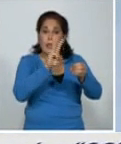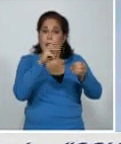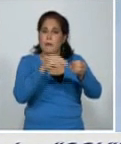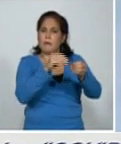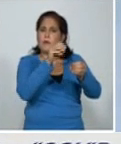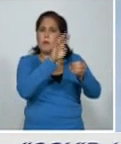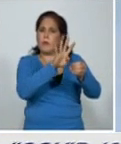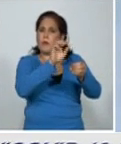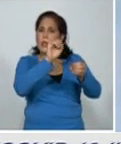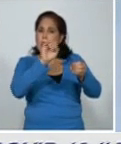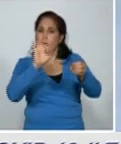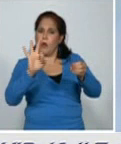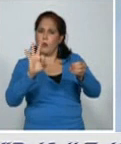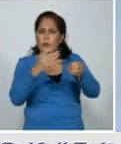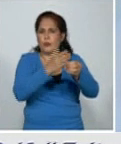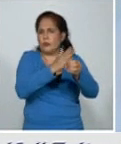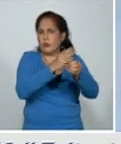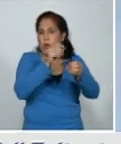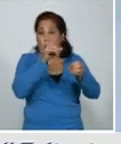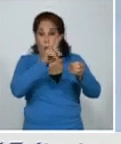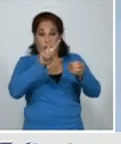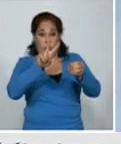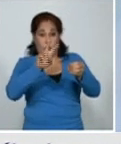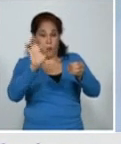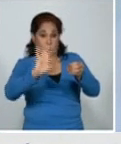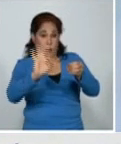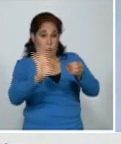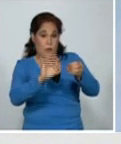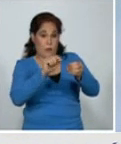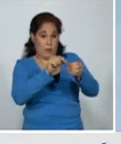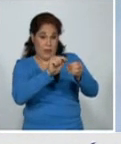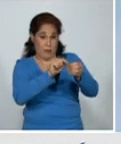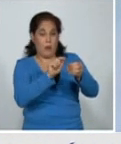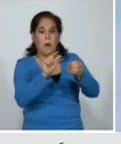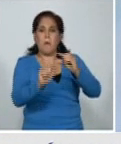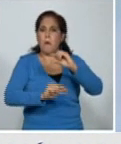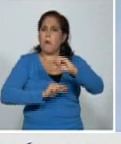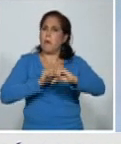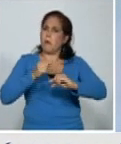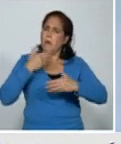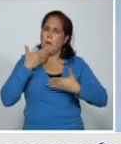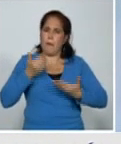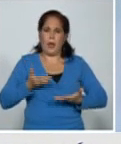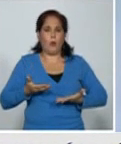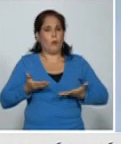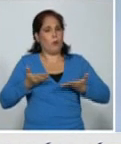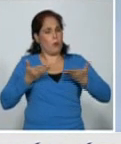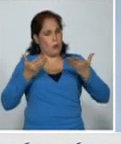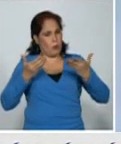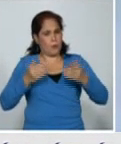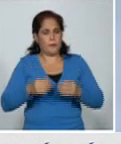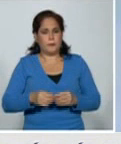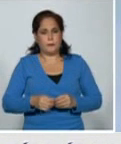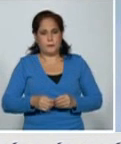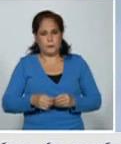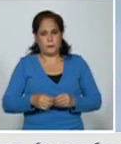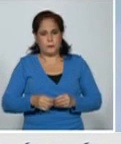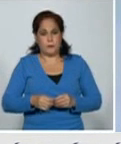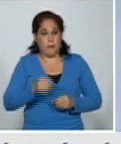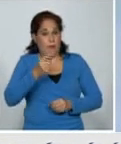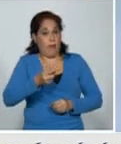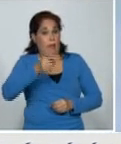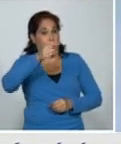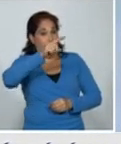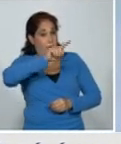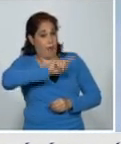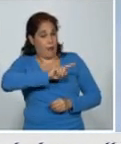3.468, el 98,2%, con una evolución clínica estable. Ayer se